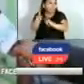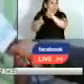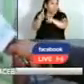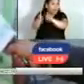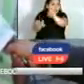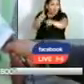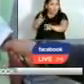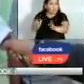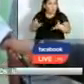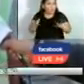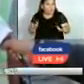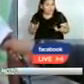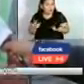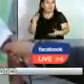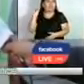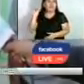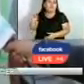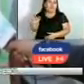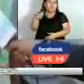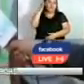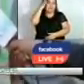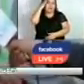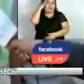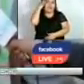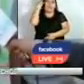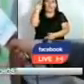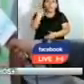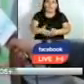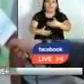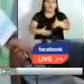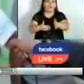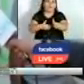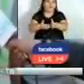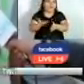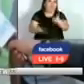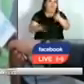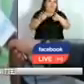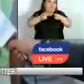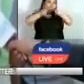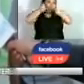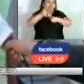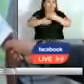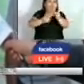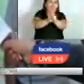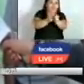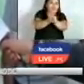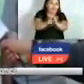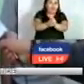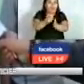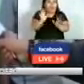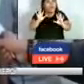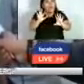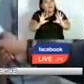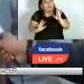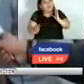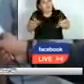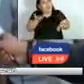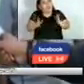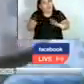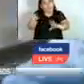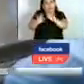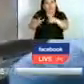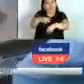respectivas declaraciones, y ahí pues inicia ya y pueden haber ilícitos penales, en los cuales podrían resultar hasta